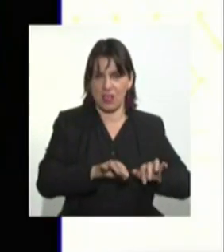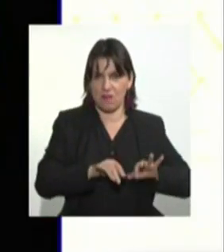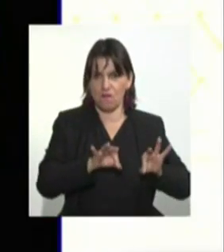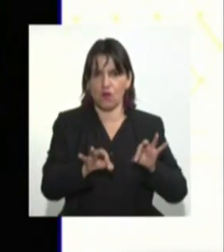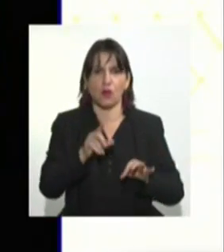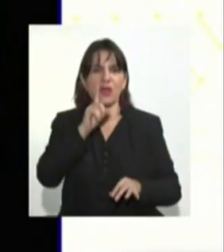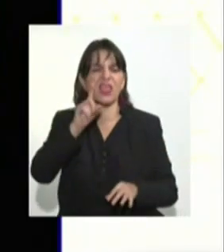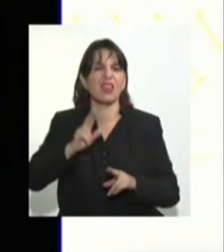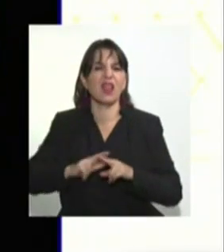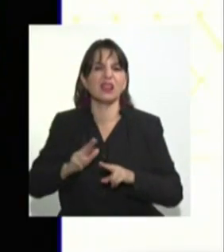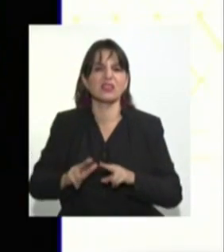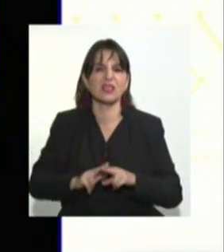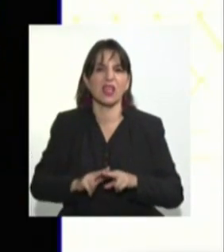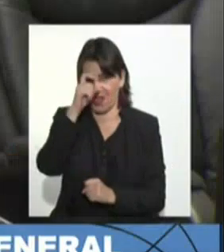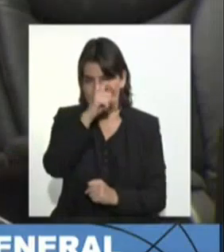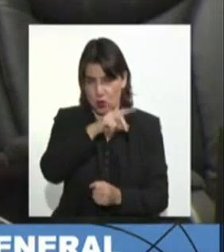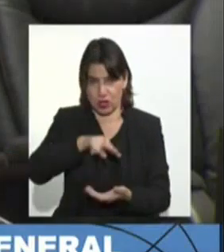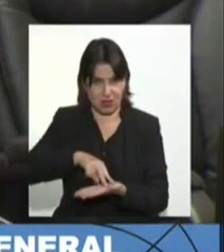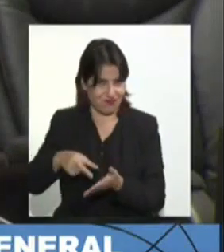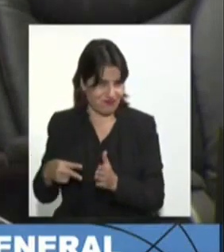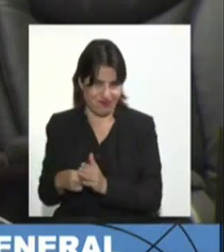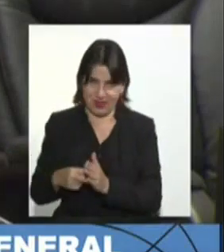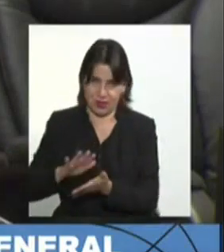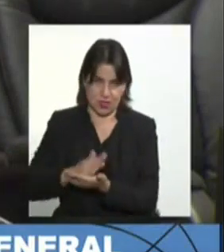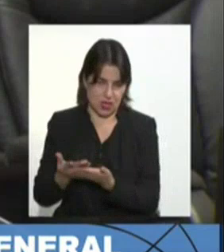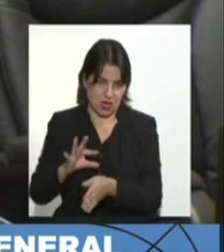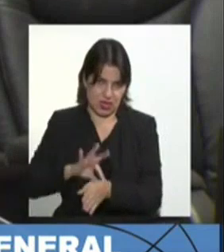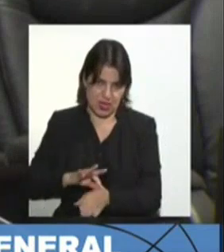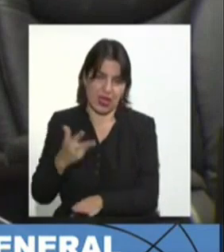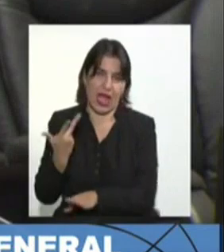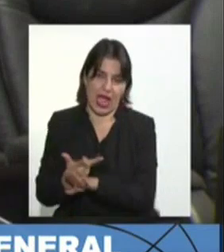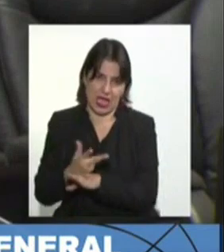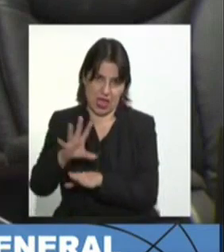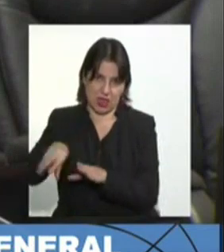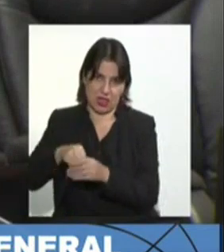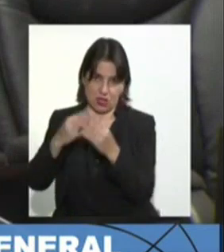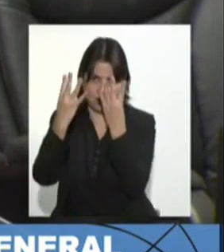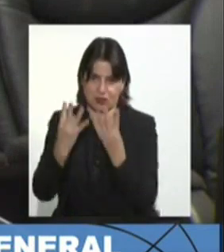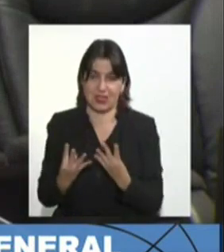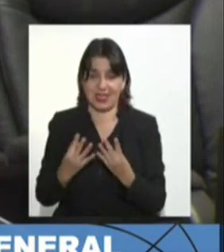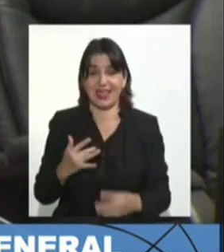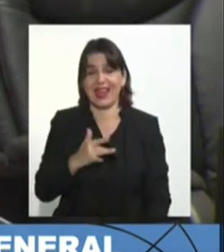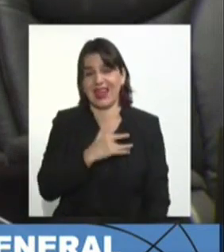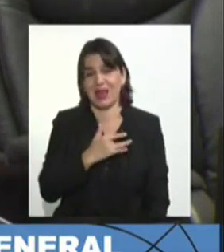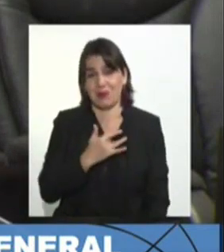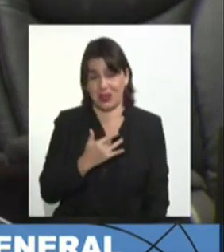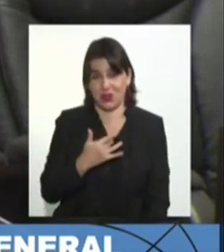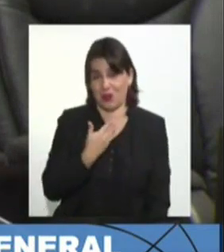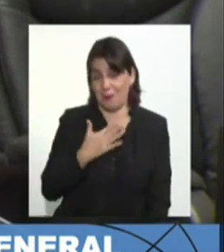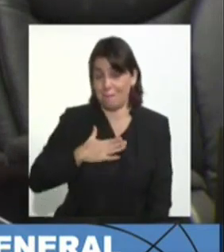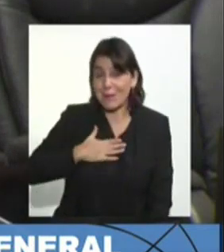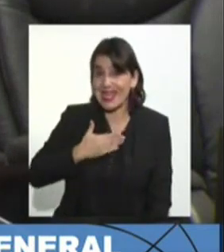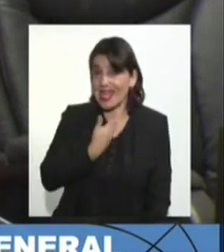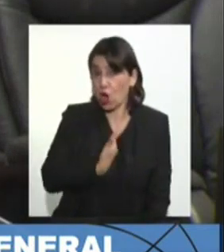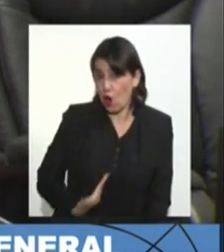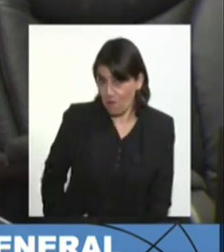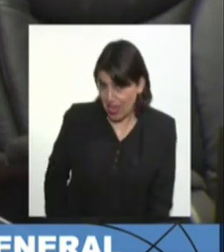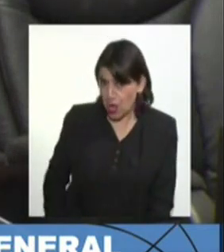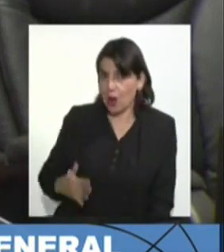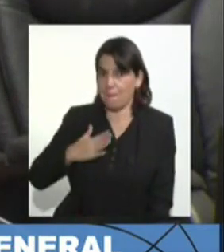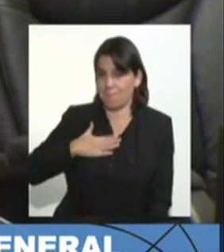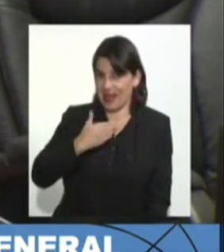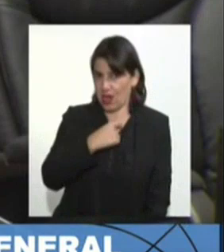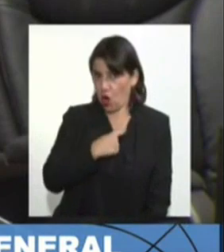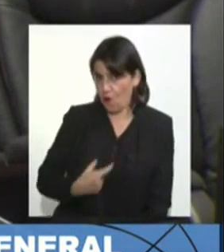4 votos oficialistas en contra. Lamento profundamente que mi gobierno, gobierno por el cual yo trabajé y